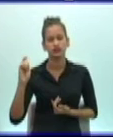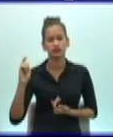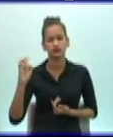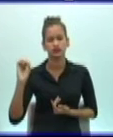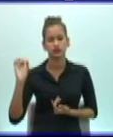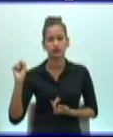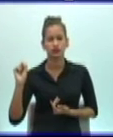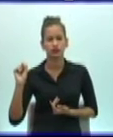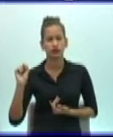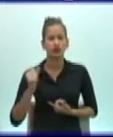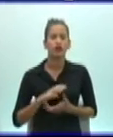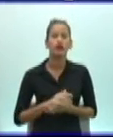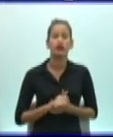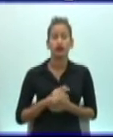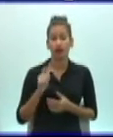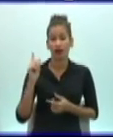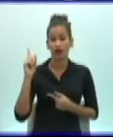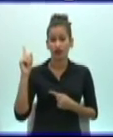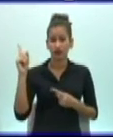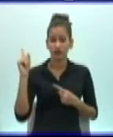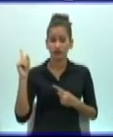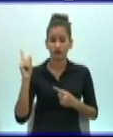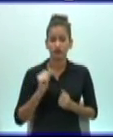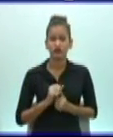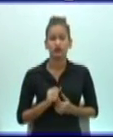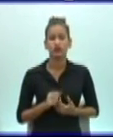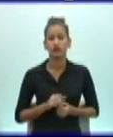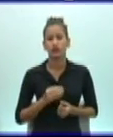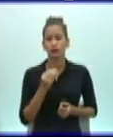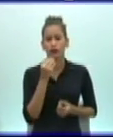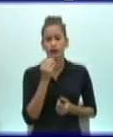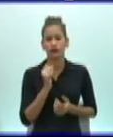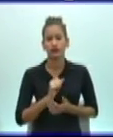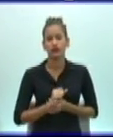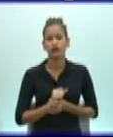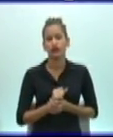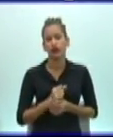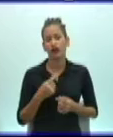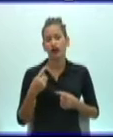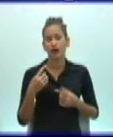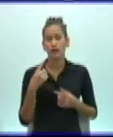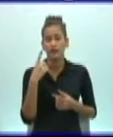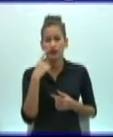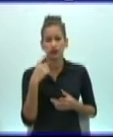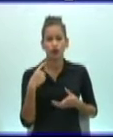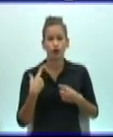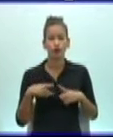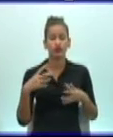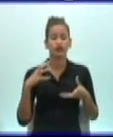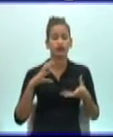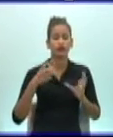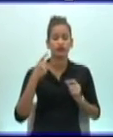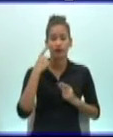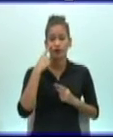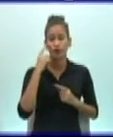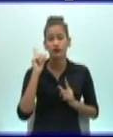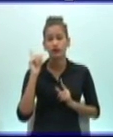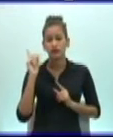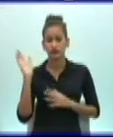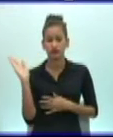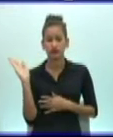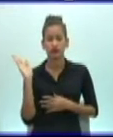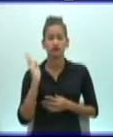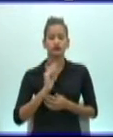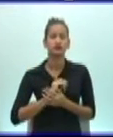utilizar. En la metáfora también se puede dar de diferentes formas, como las que les propongo a continuación. Su